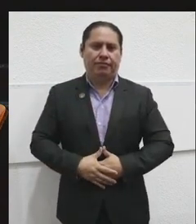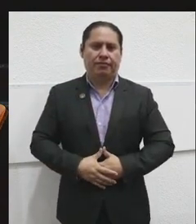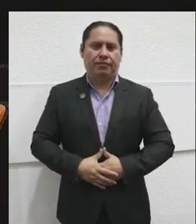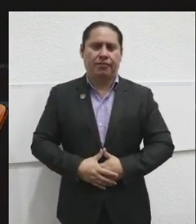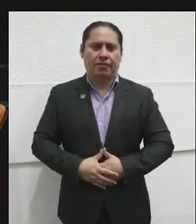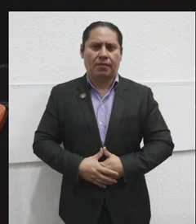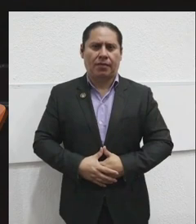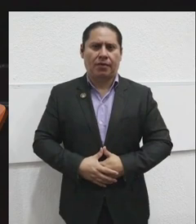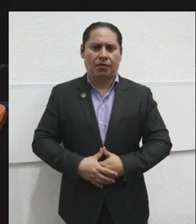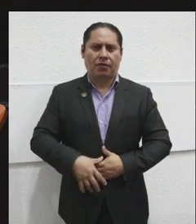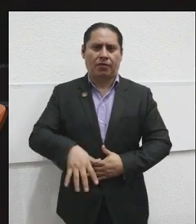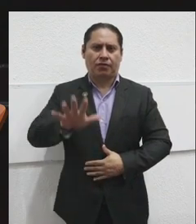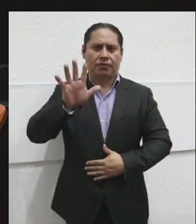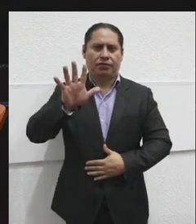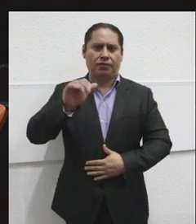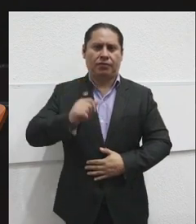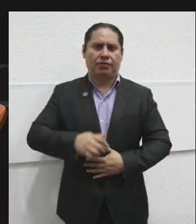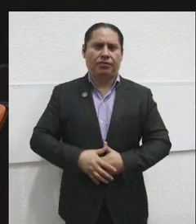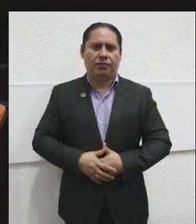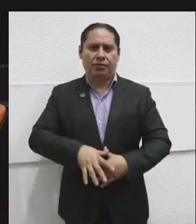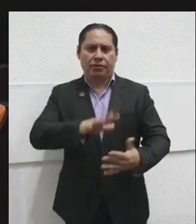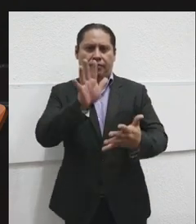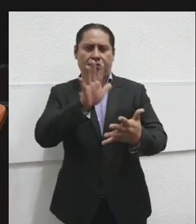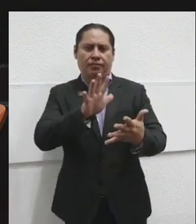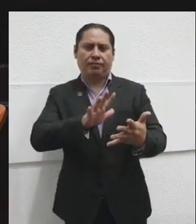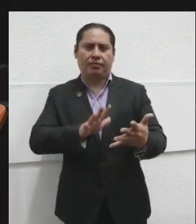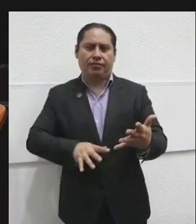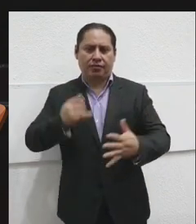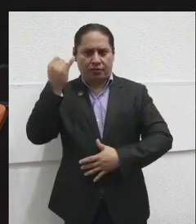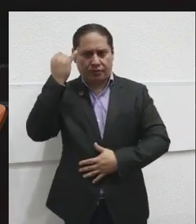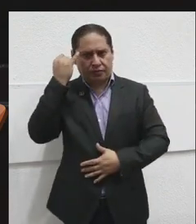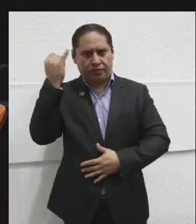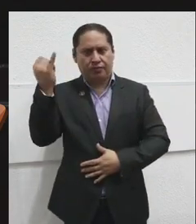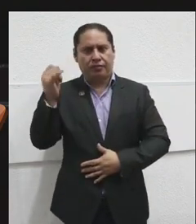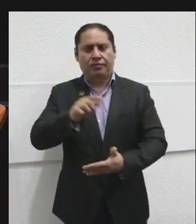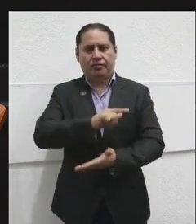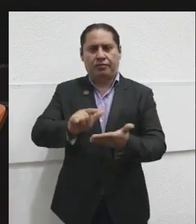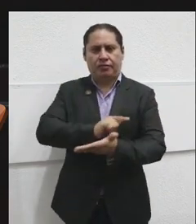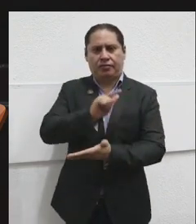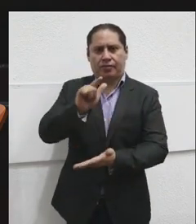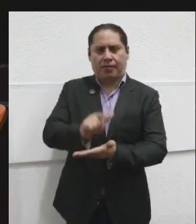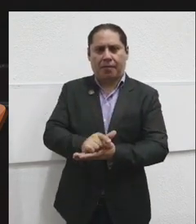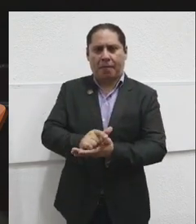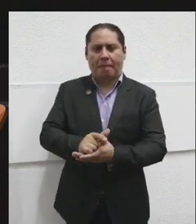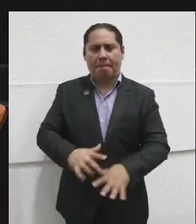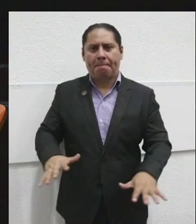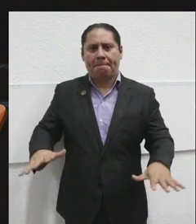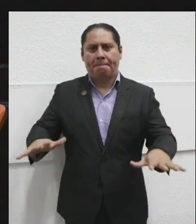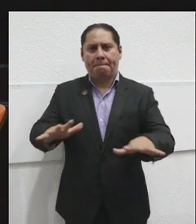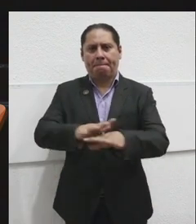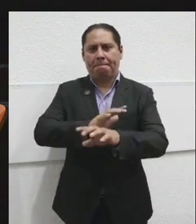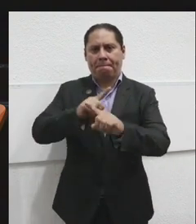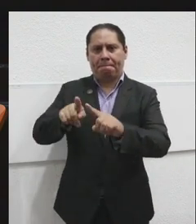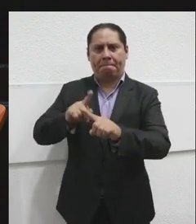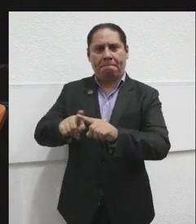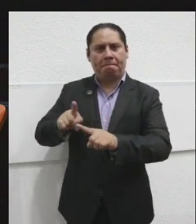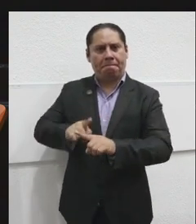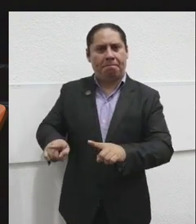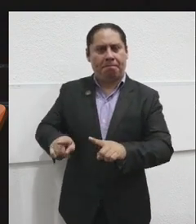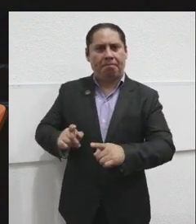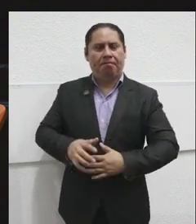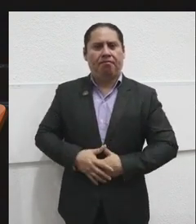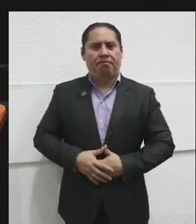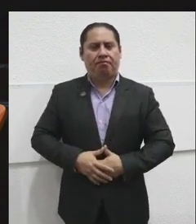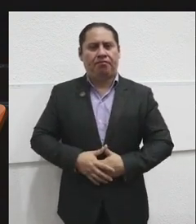legislatura. Punto número 5. Lectura de la iniciativa de decreto por el que se reforman diversas